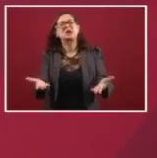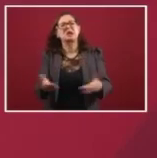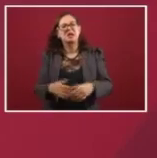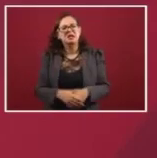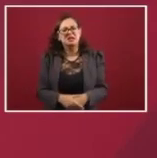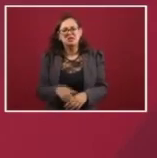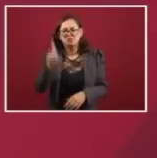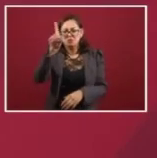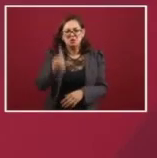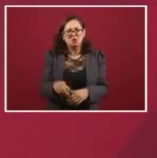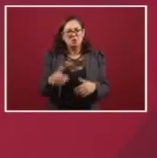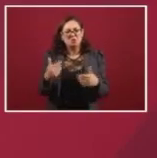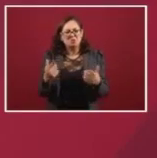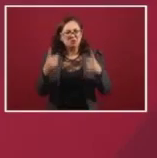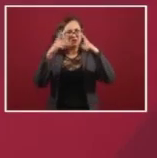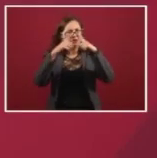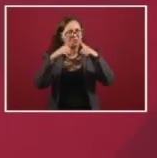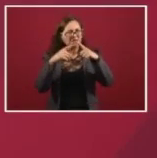los domingos?